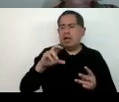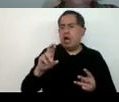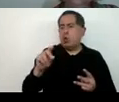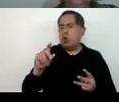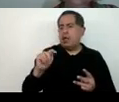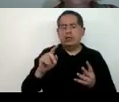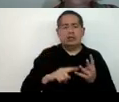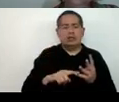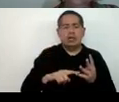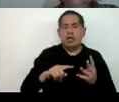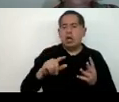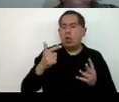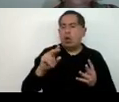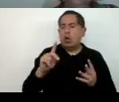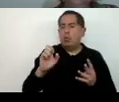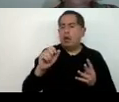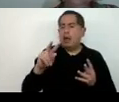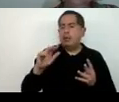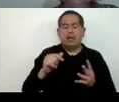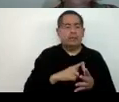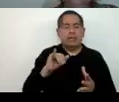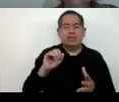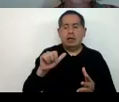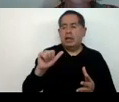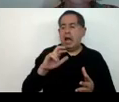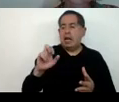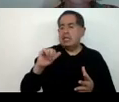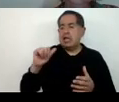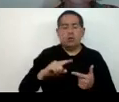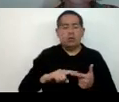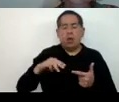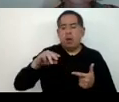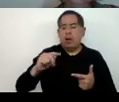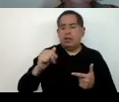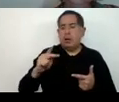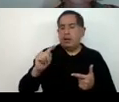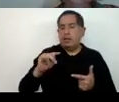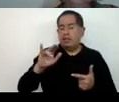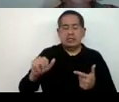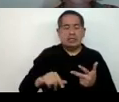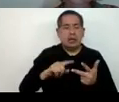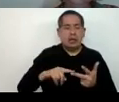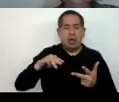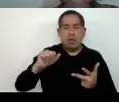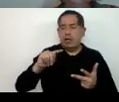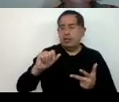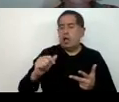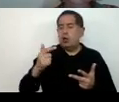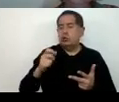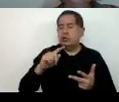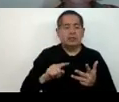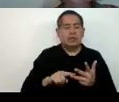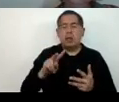Ávila, Isabel Arellano, Marta Patricia del Moral, Marta Elvira González, Verónica